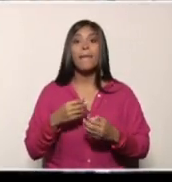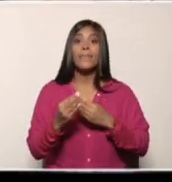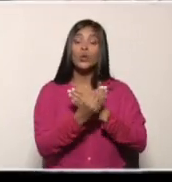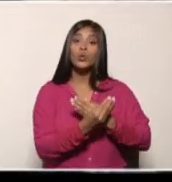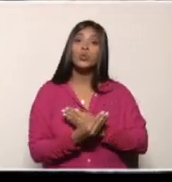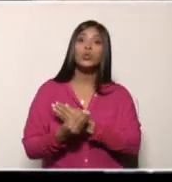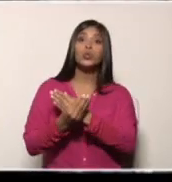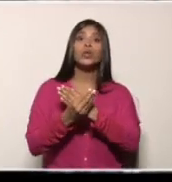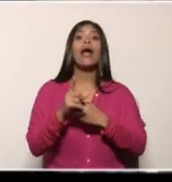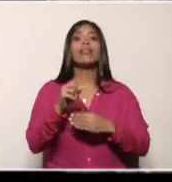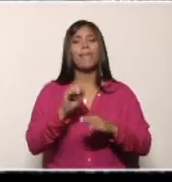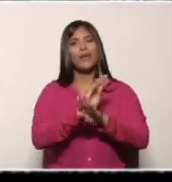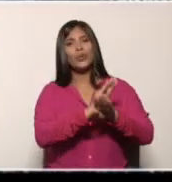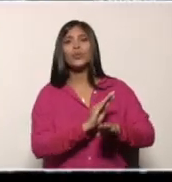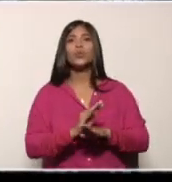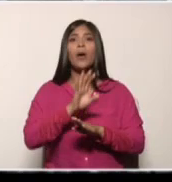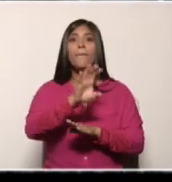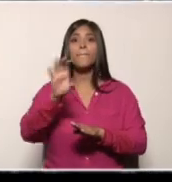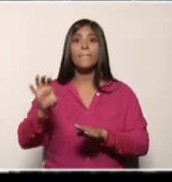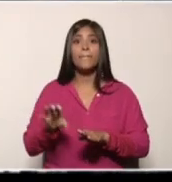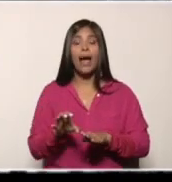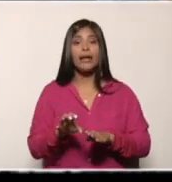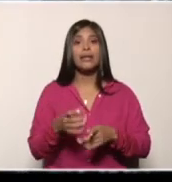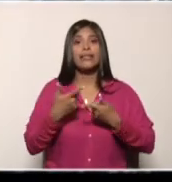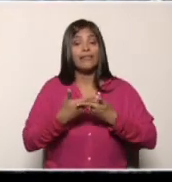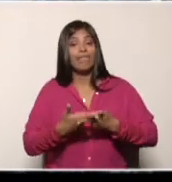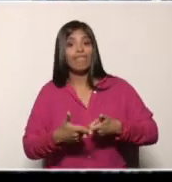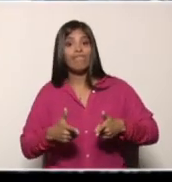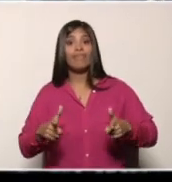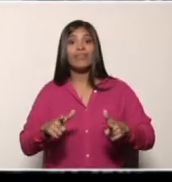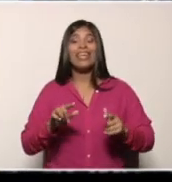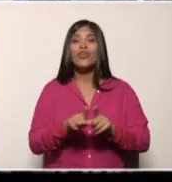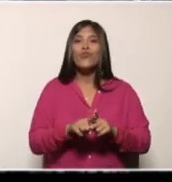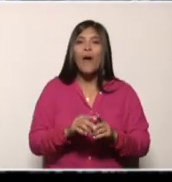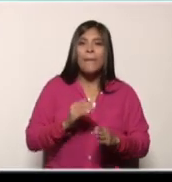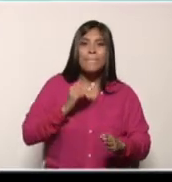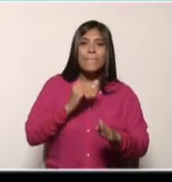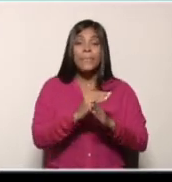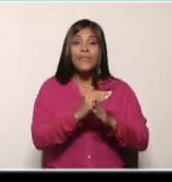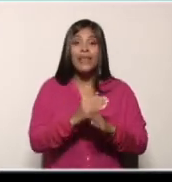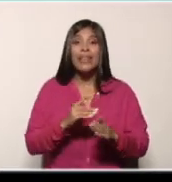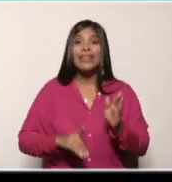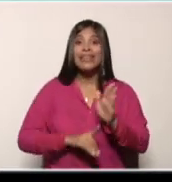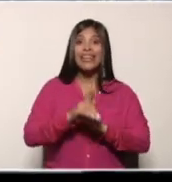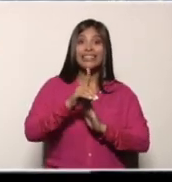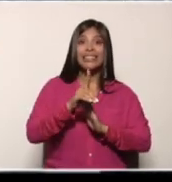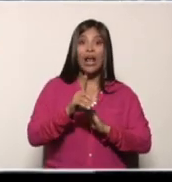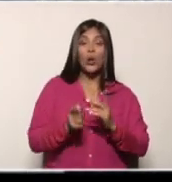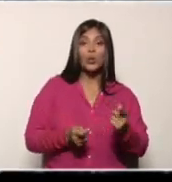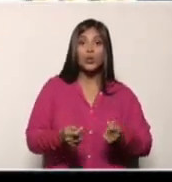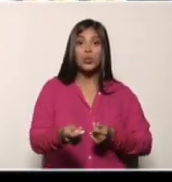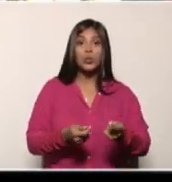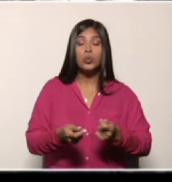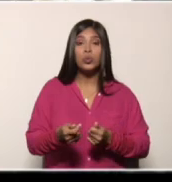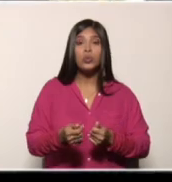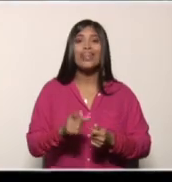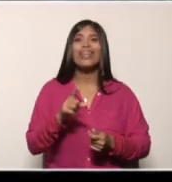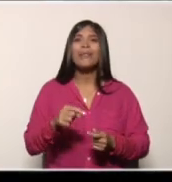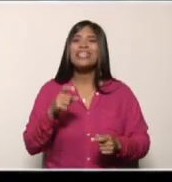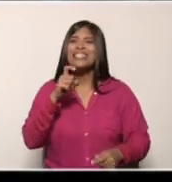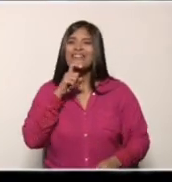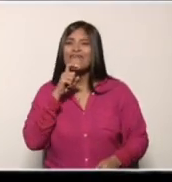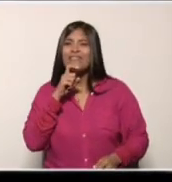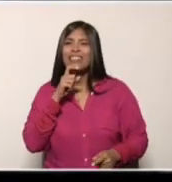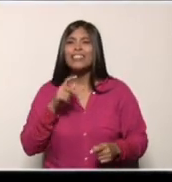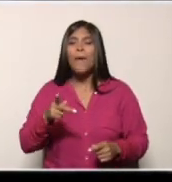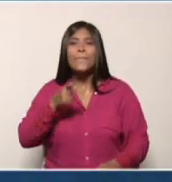las naciones y su soberanía. Además, frena el desarrollo socioeconómico de los estados y perturba la política